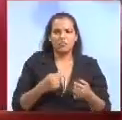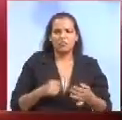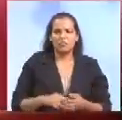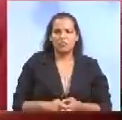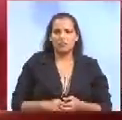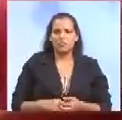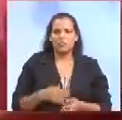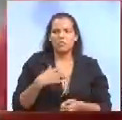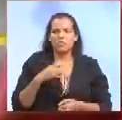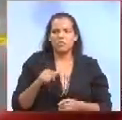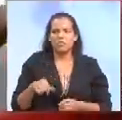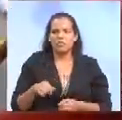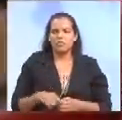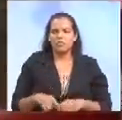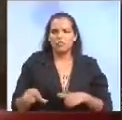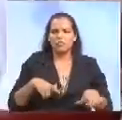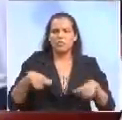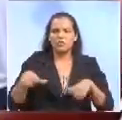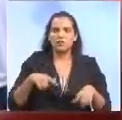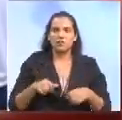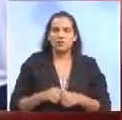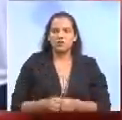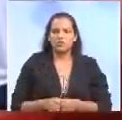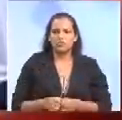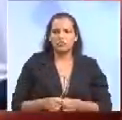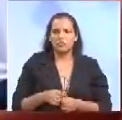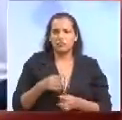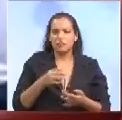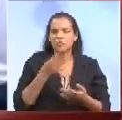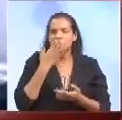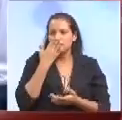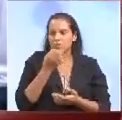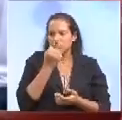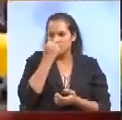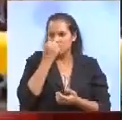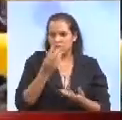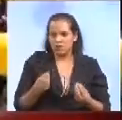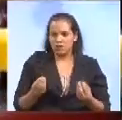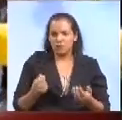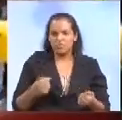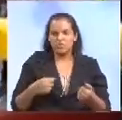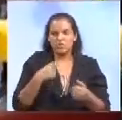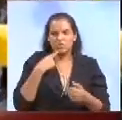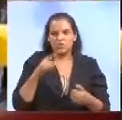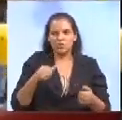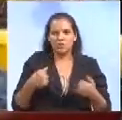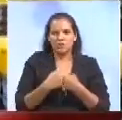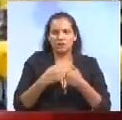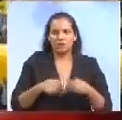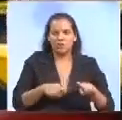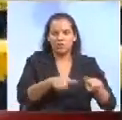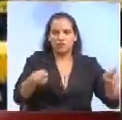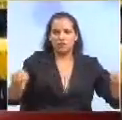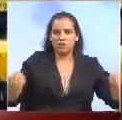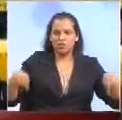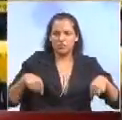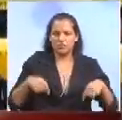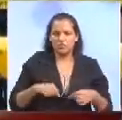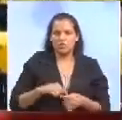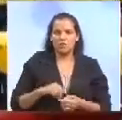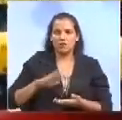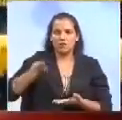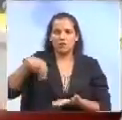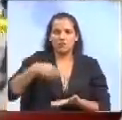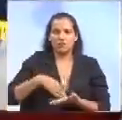vehículo. El lugar donde se evidenciaba gran cantidad de sangre, producto del impacto, fue acordonado por agentes del Servicio